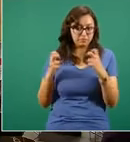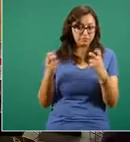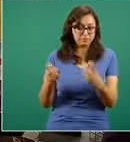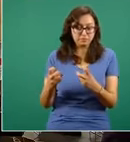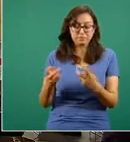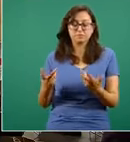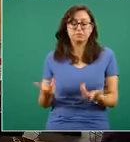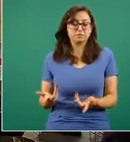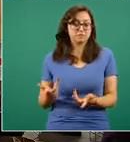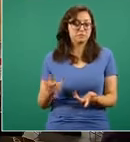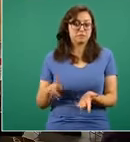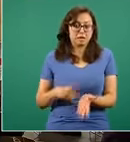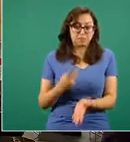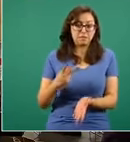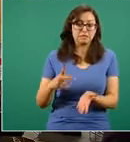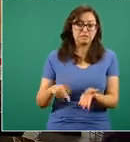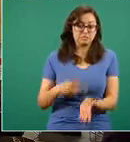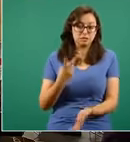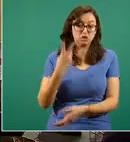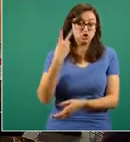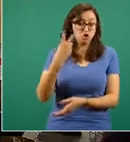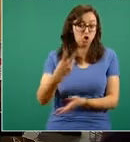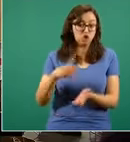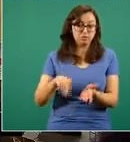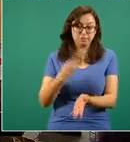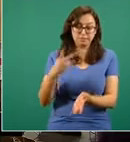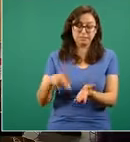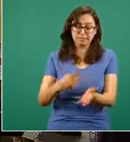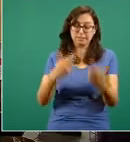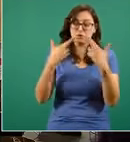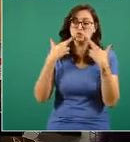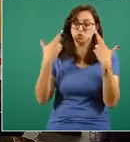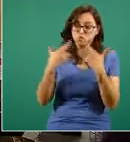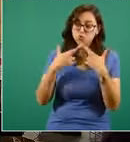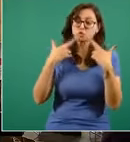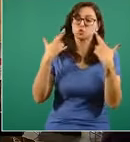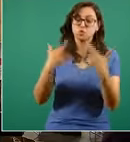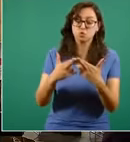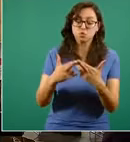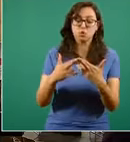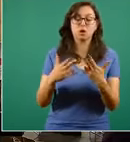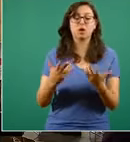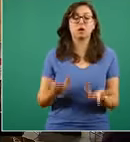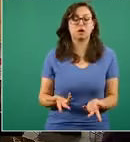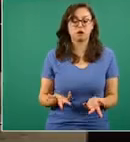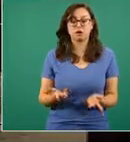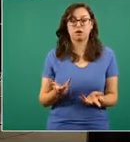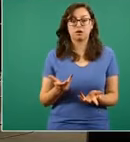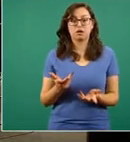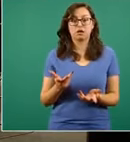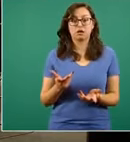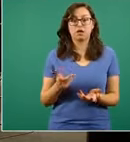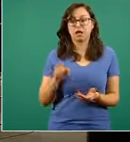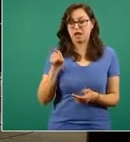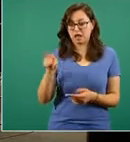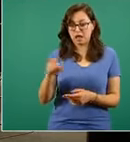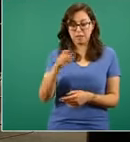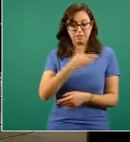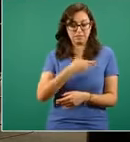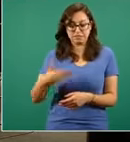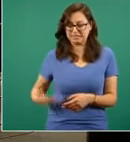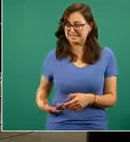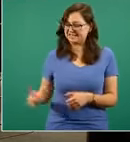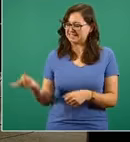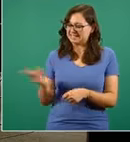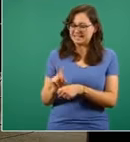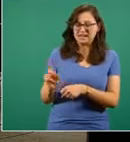menos 2 veces a la semana para efectos de todo el grupo interinstitucional. Él tiene toda otra serie de reuniones todos los